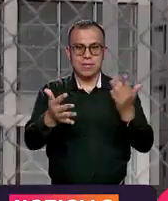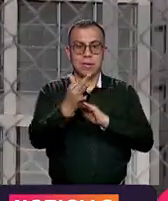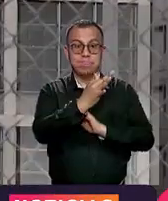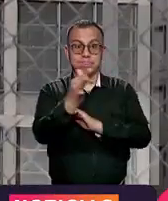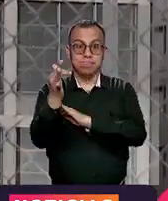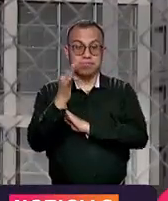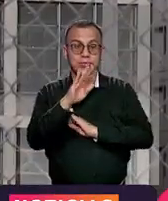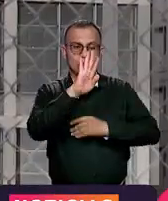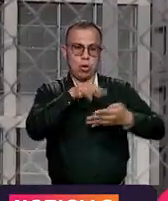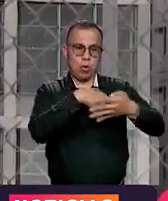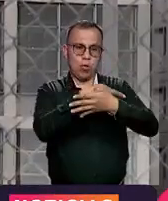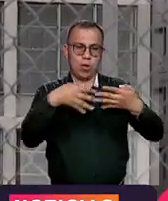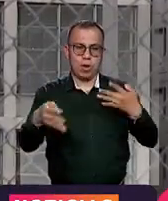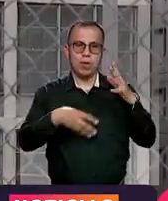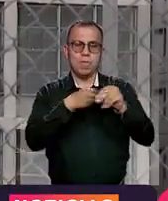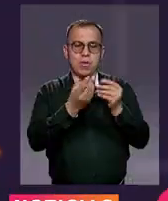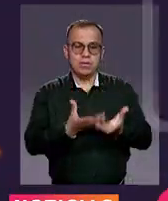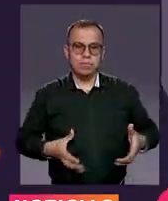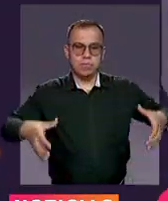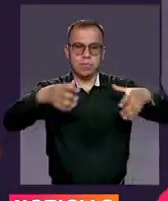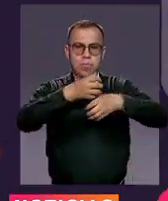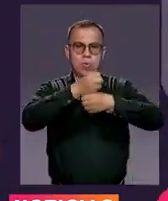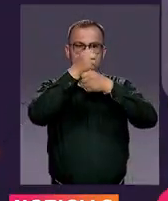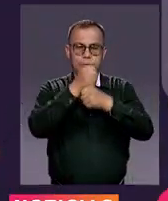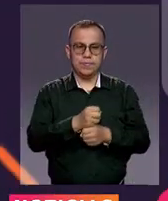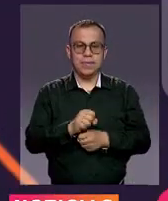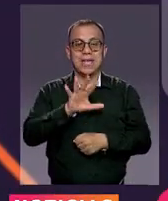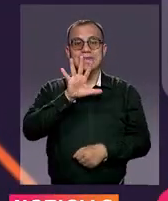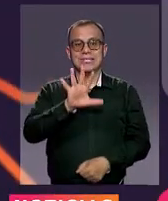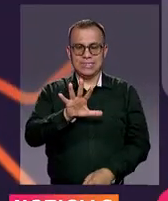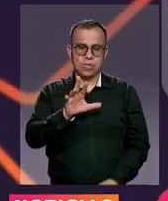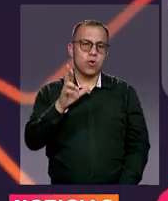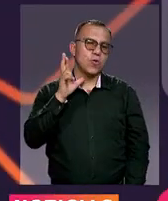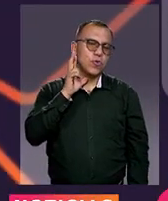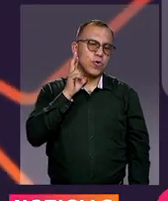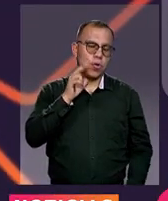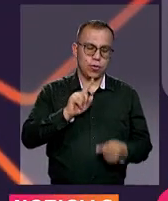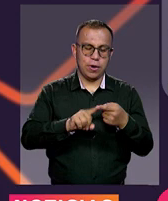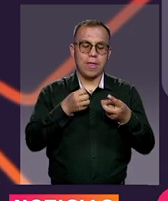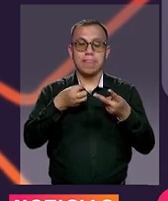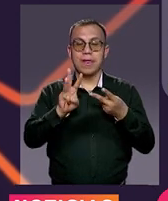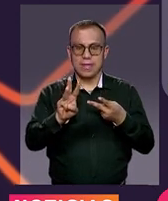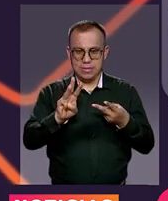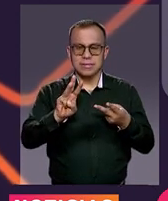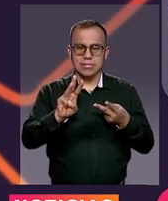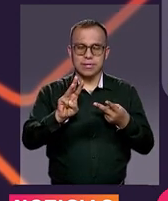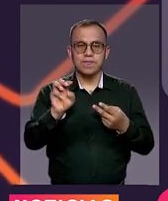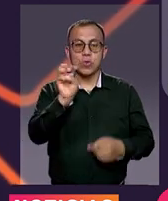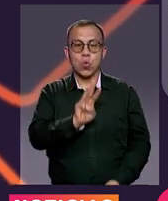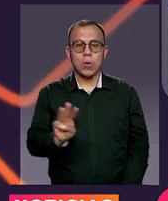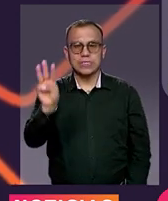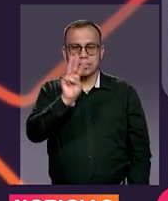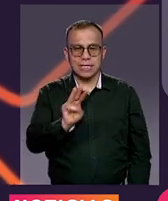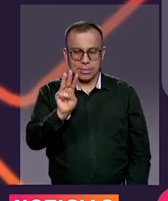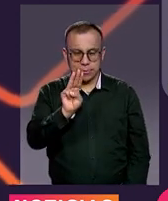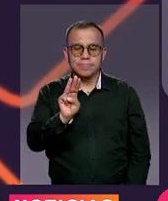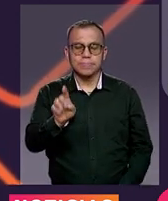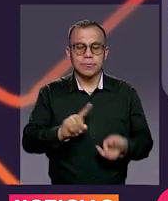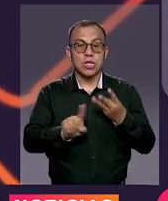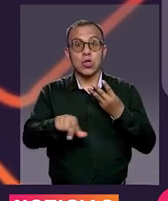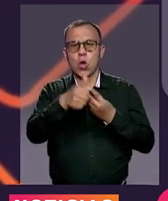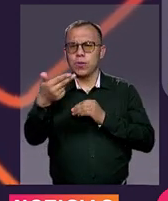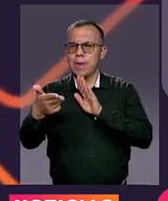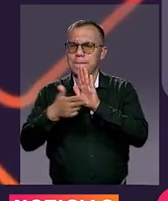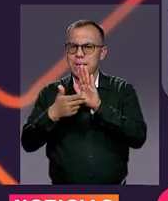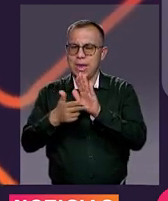guardia de turno y que iba en bolsas negras. 5 botellas de ron, 13 botellas de whisky Olpar, otras botellas de whisky de otra